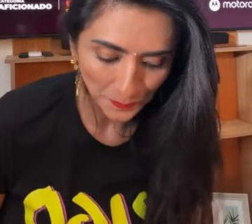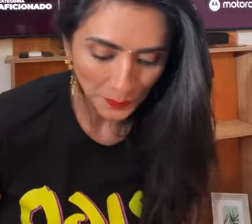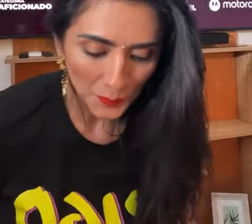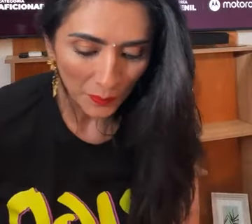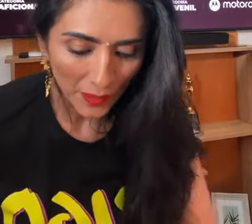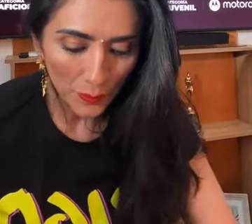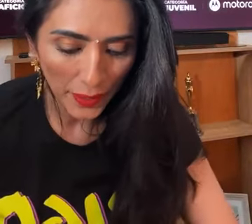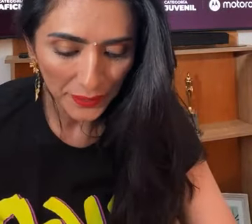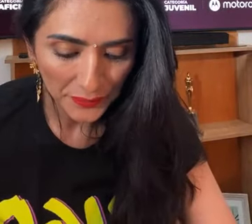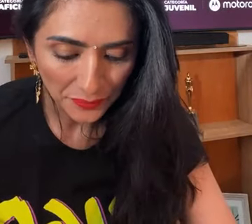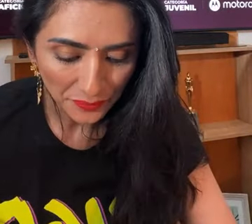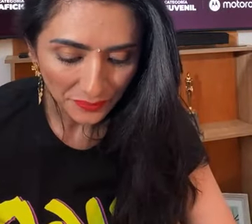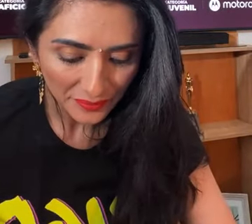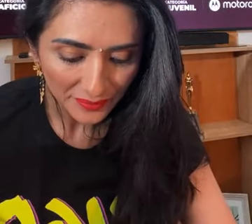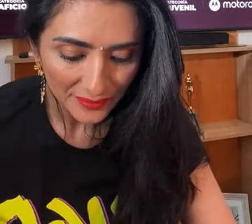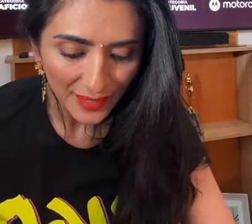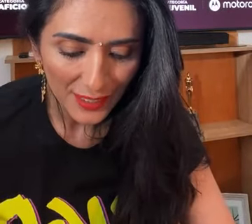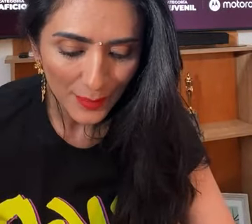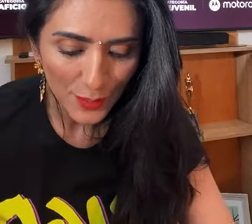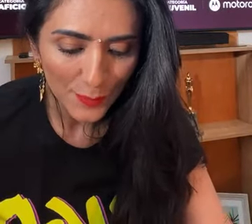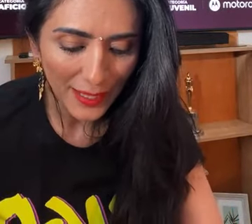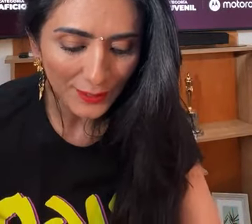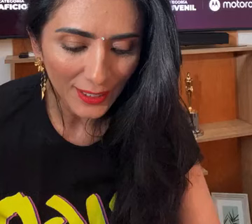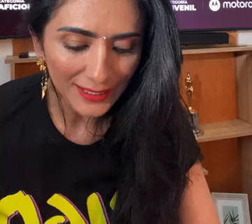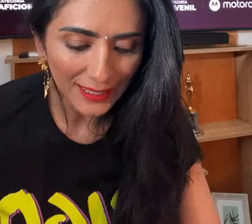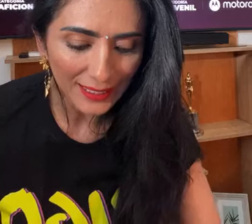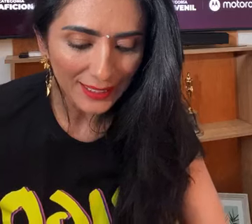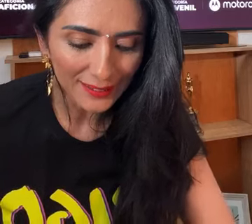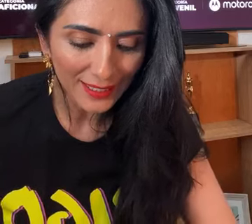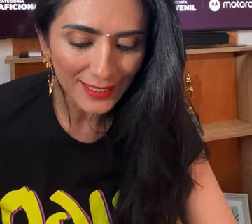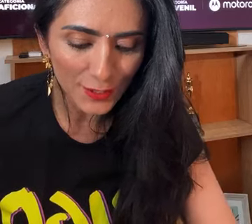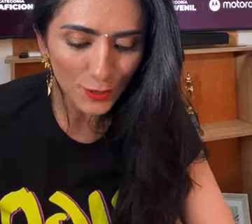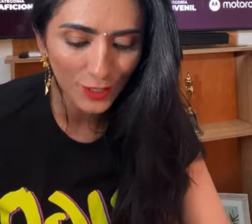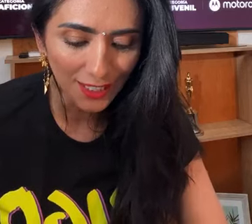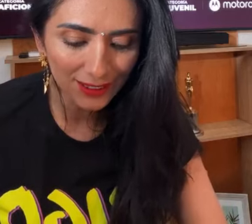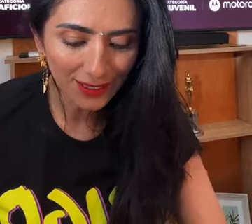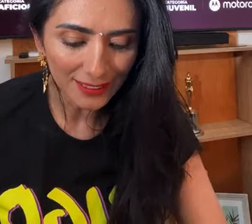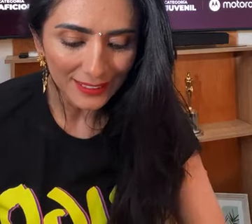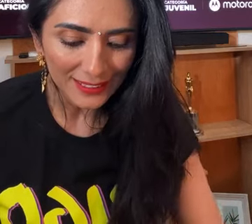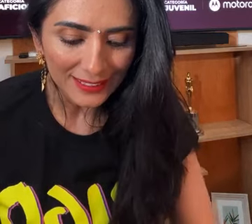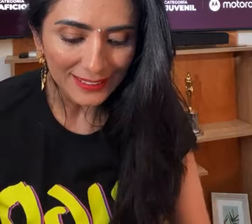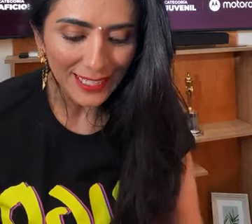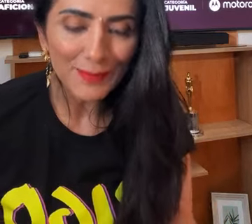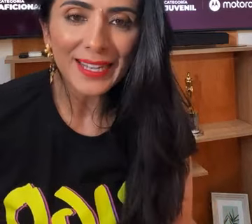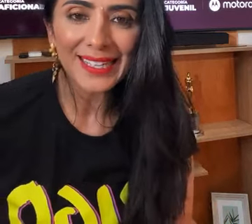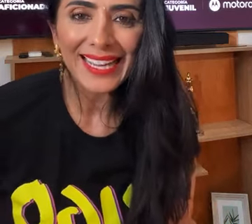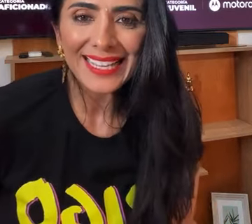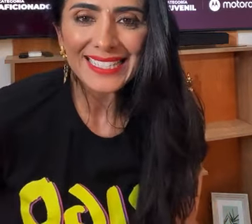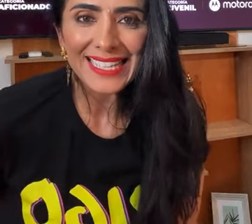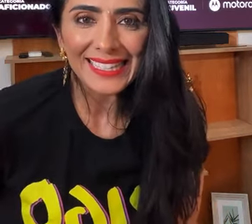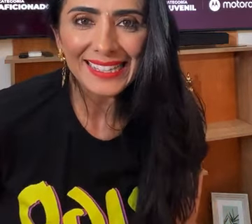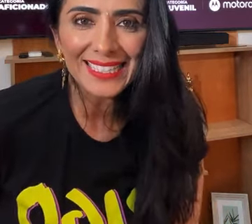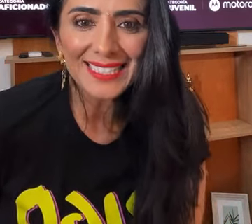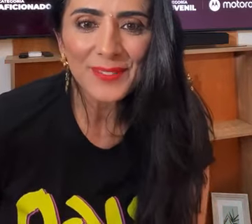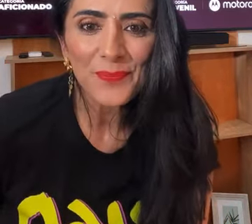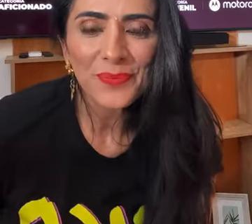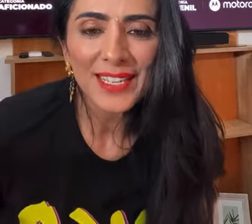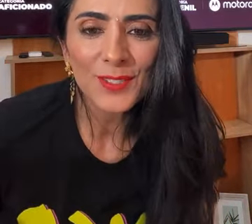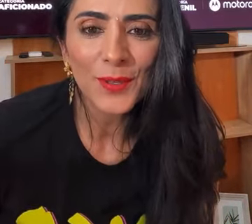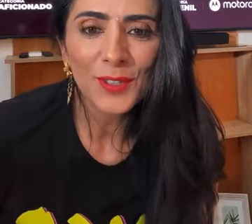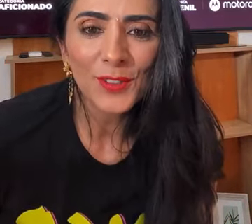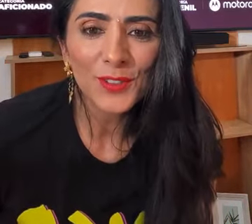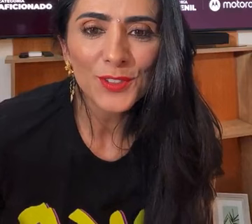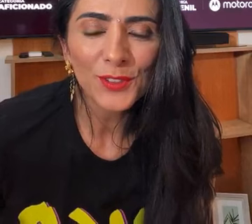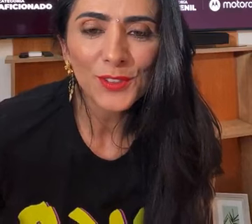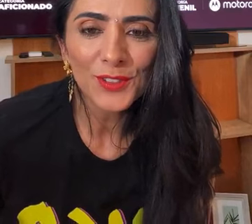Besitos. Bueno, estamos esperando a Catalina que se nos conecte de la marca Exceltis,